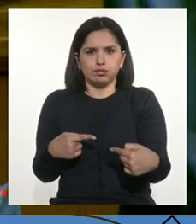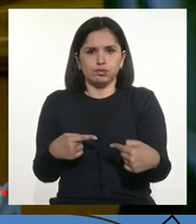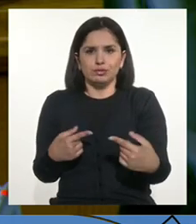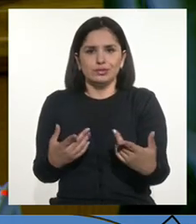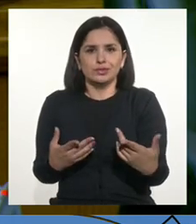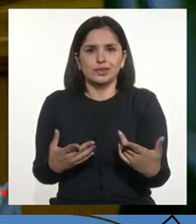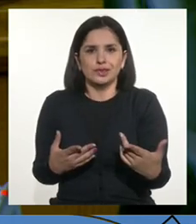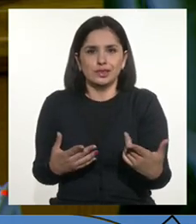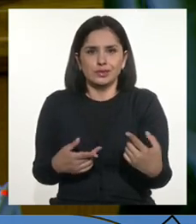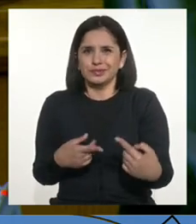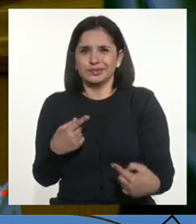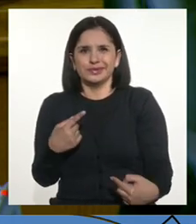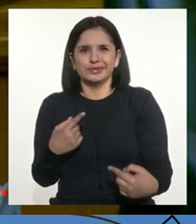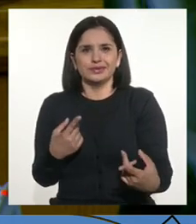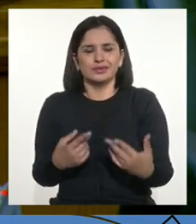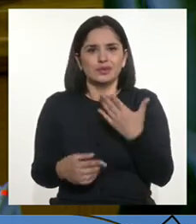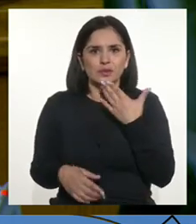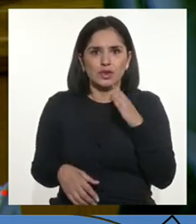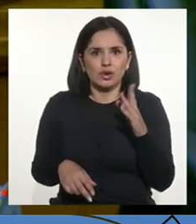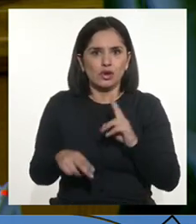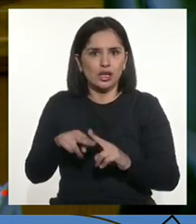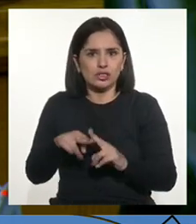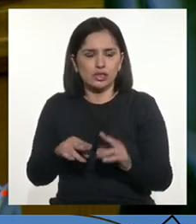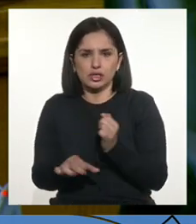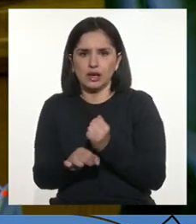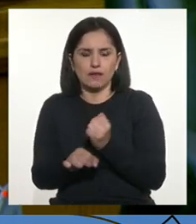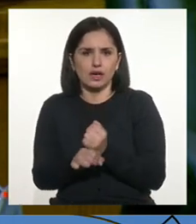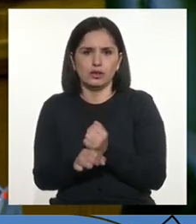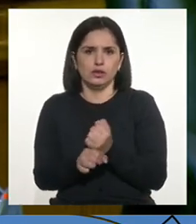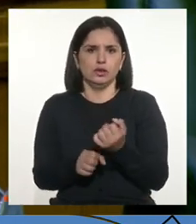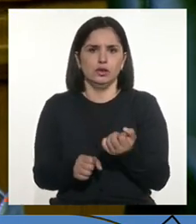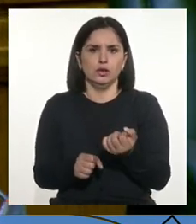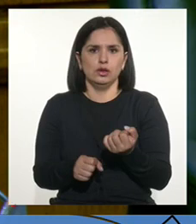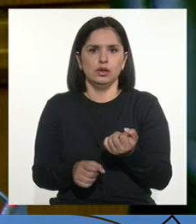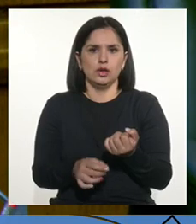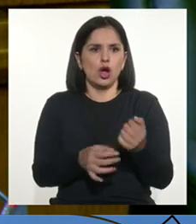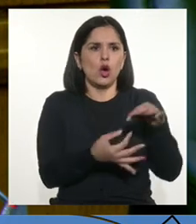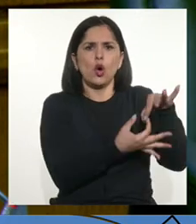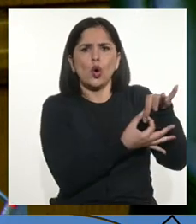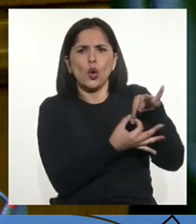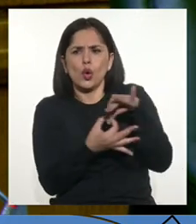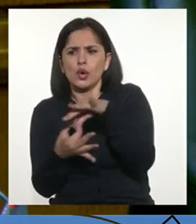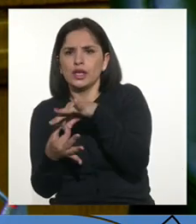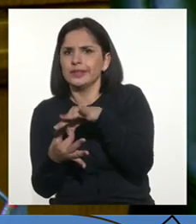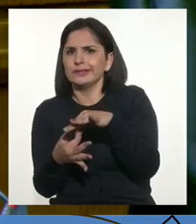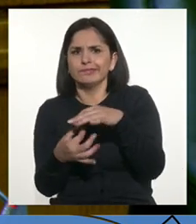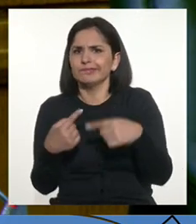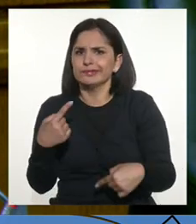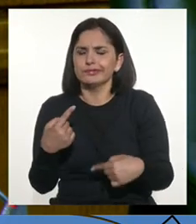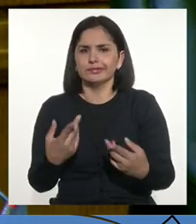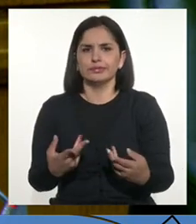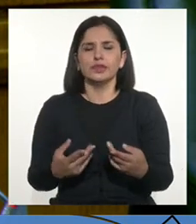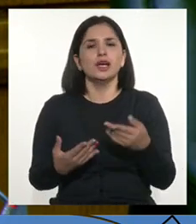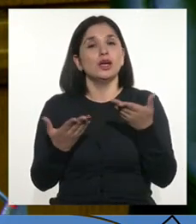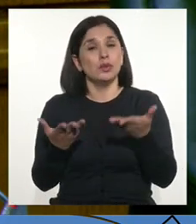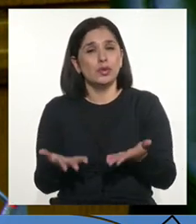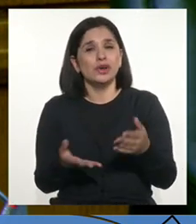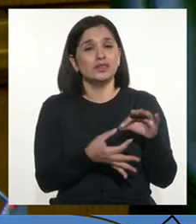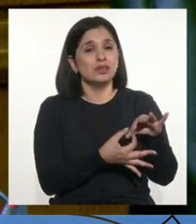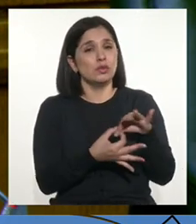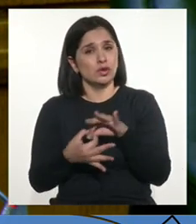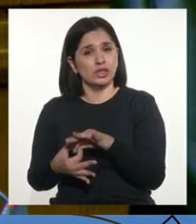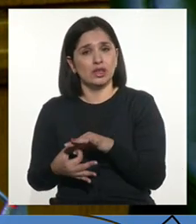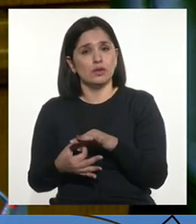siempre de la mejor manera otra la mejor o la con la mejor coherencia posible y en ese sentido